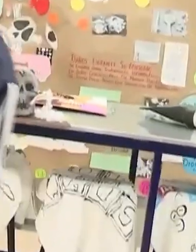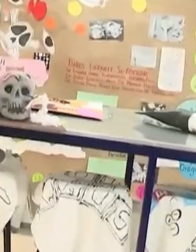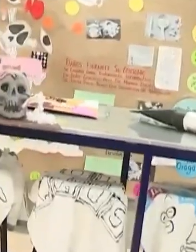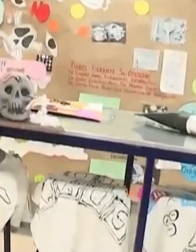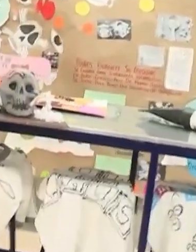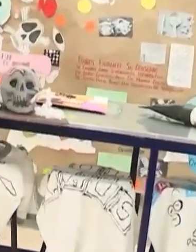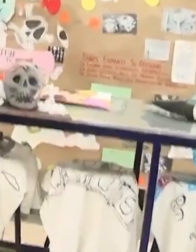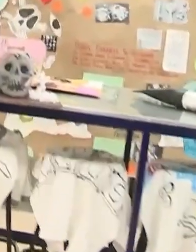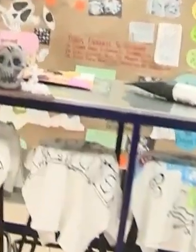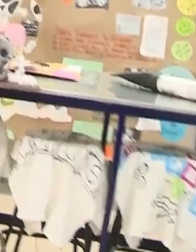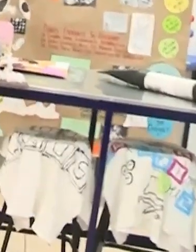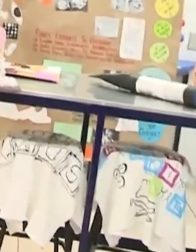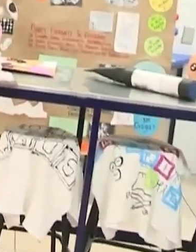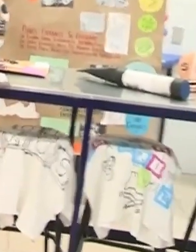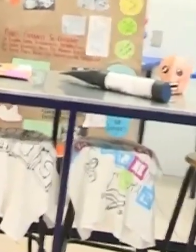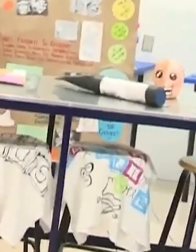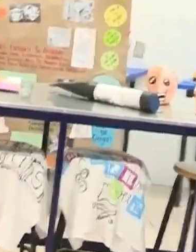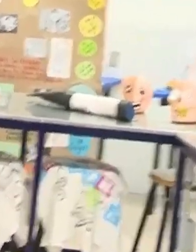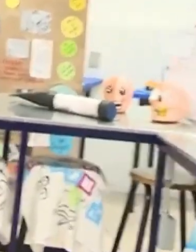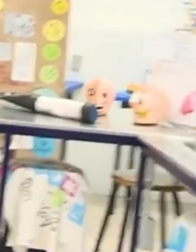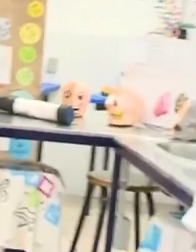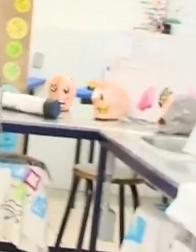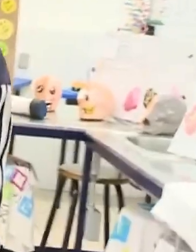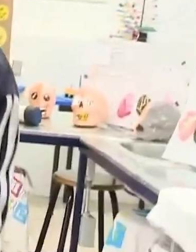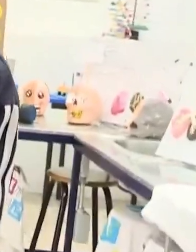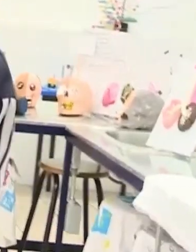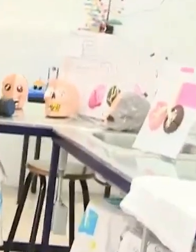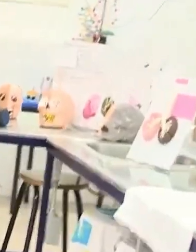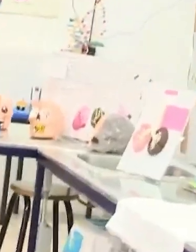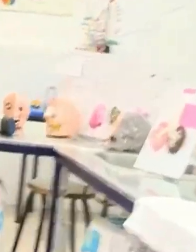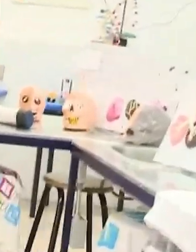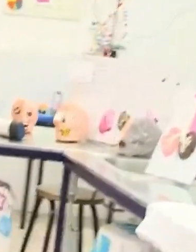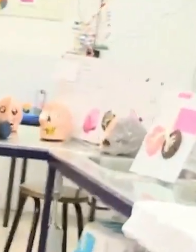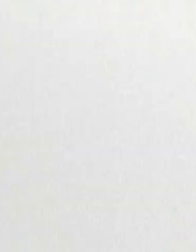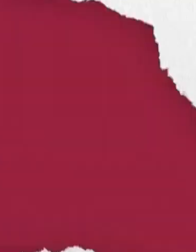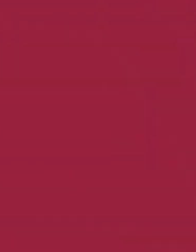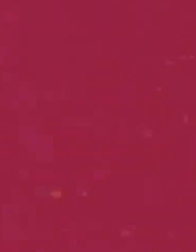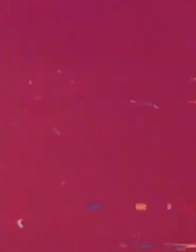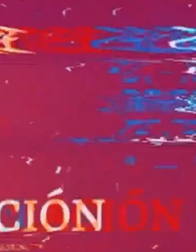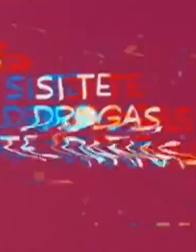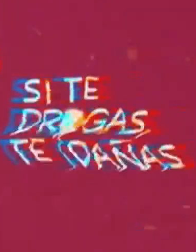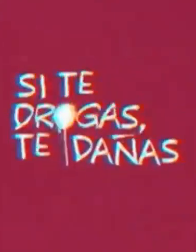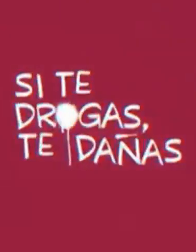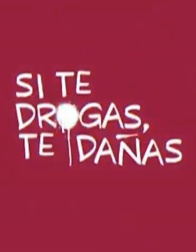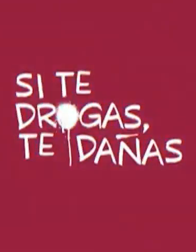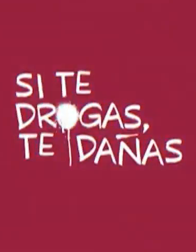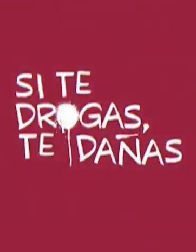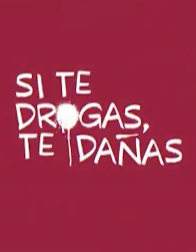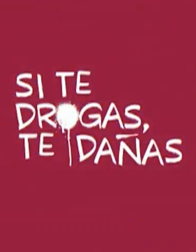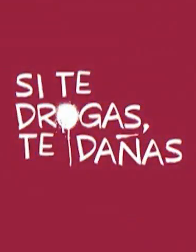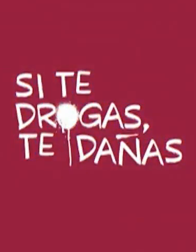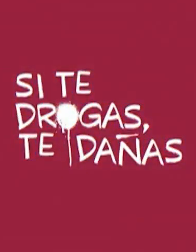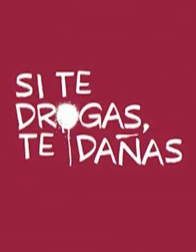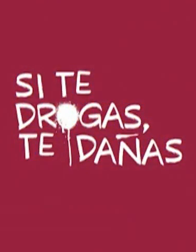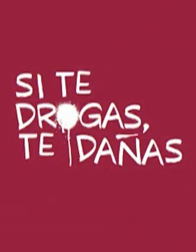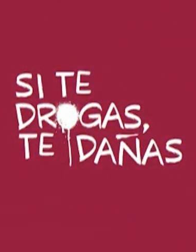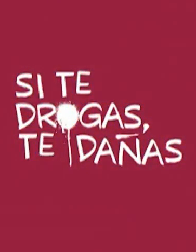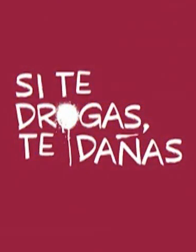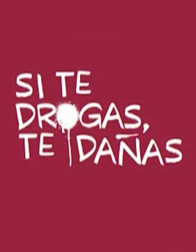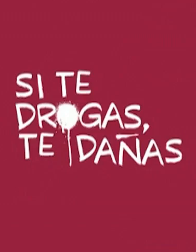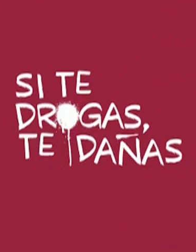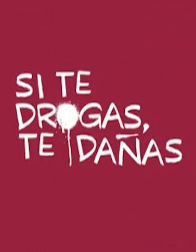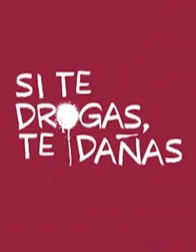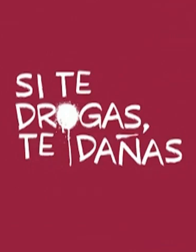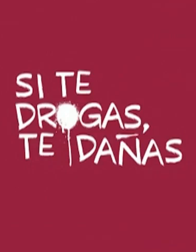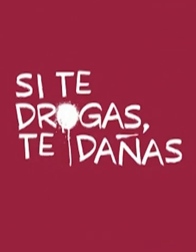son un juego, no trates de consumirlas o tendrás un largo vuelo. Si te drogas, te dañas. Si te drogas, te dañas. La